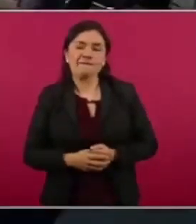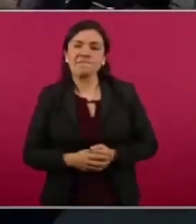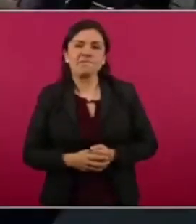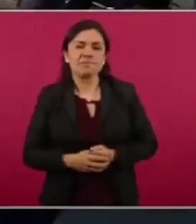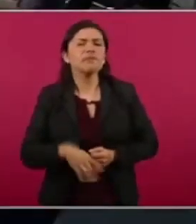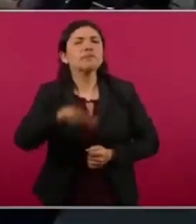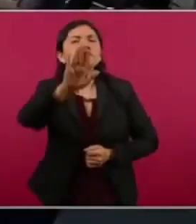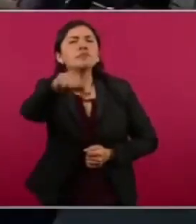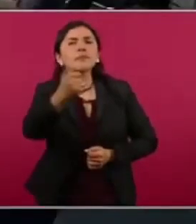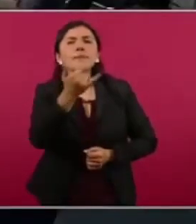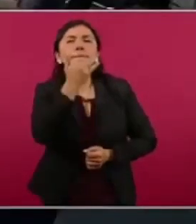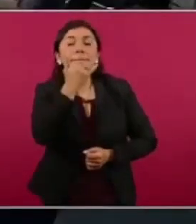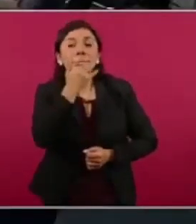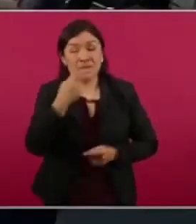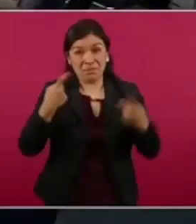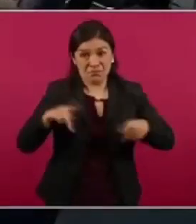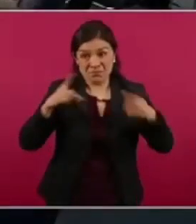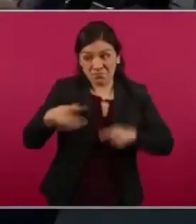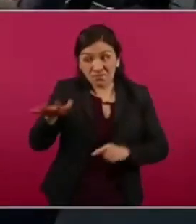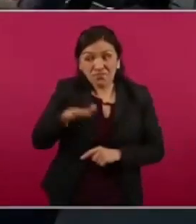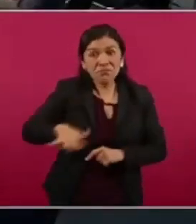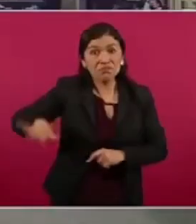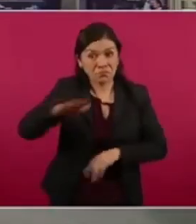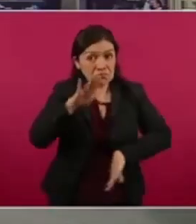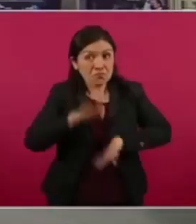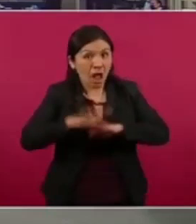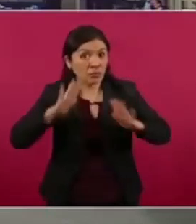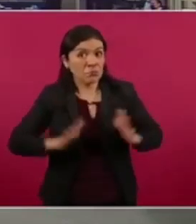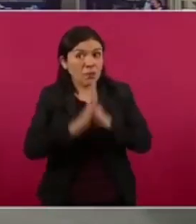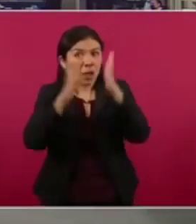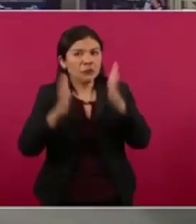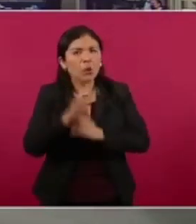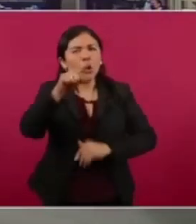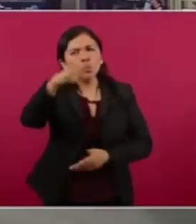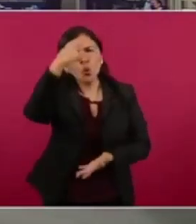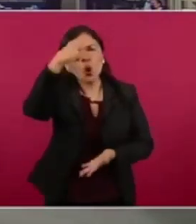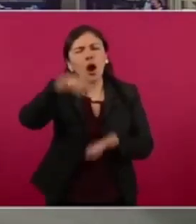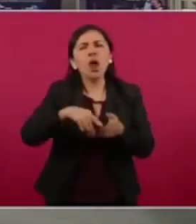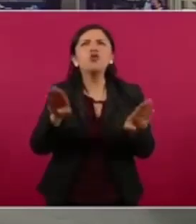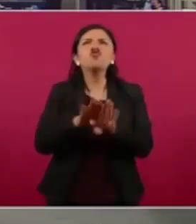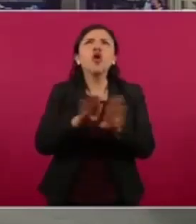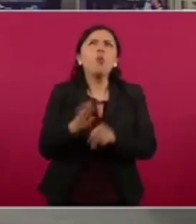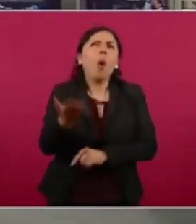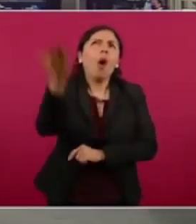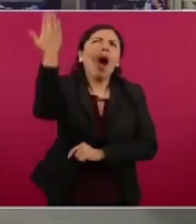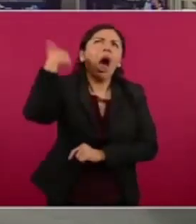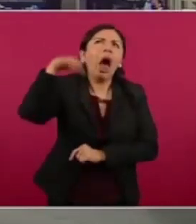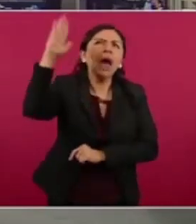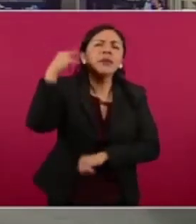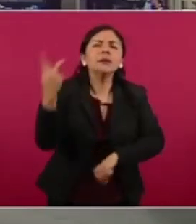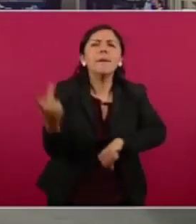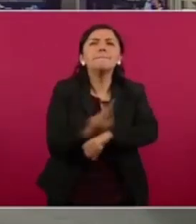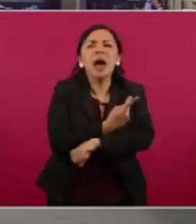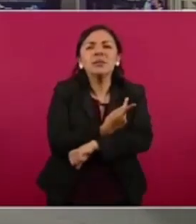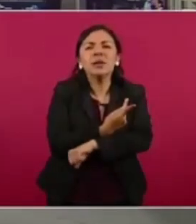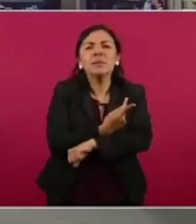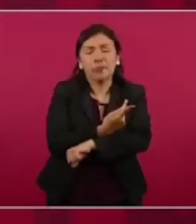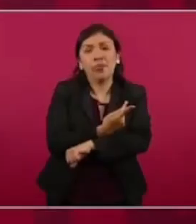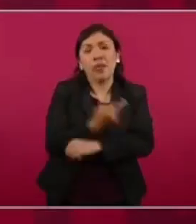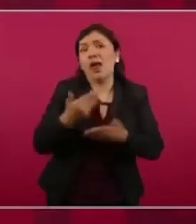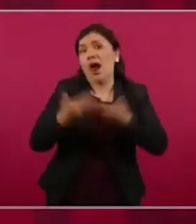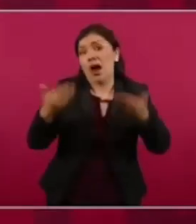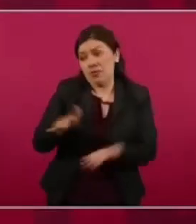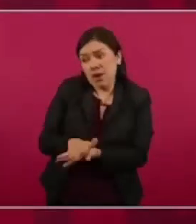¿La participación superó alguna irregularidad que podría haberse dado que siempre pasa? Lo que siempre